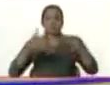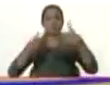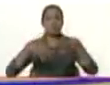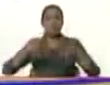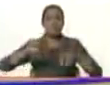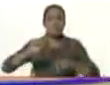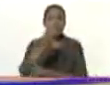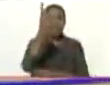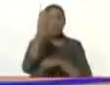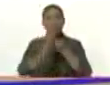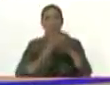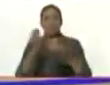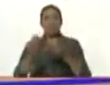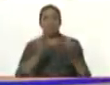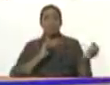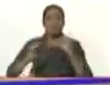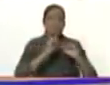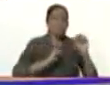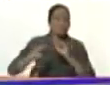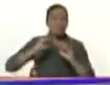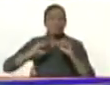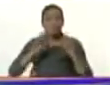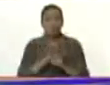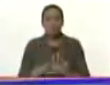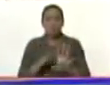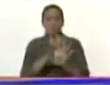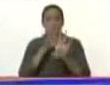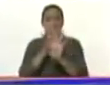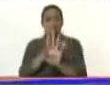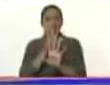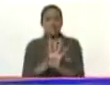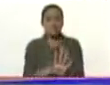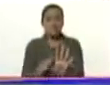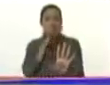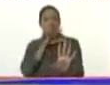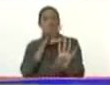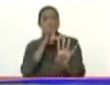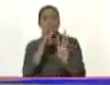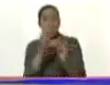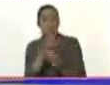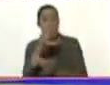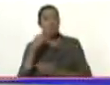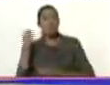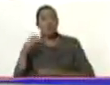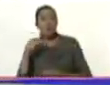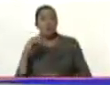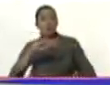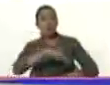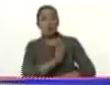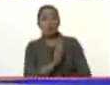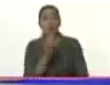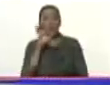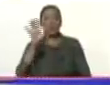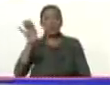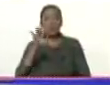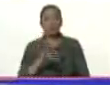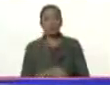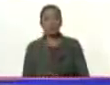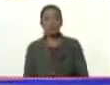Primera vez que hay una movilización cívico-militar de toda la juventud universitaria del